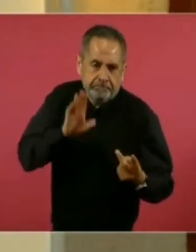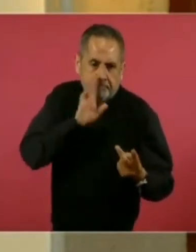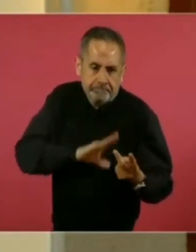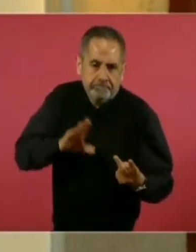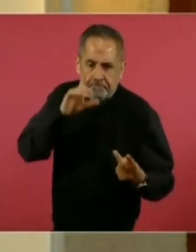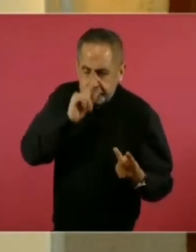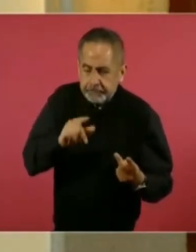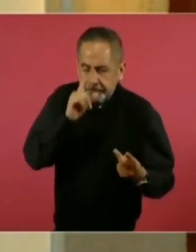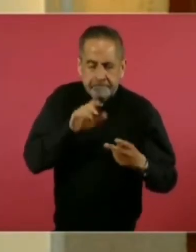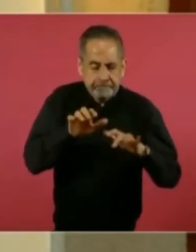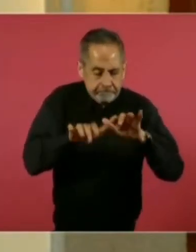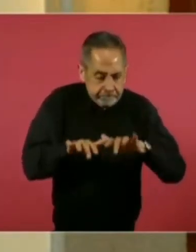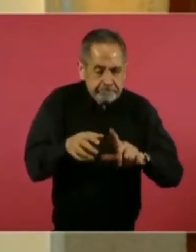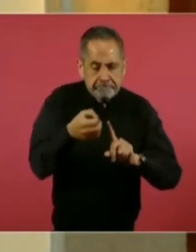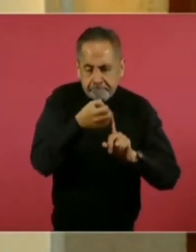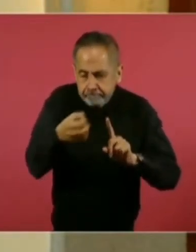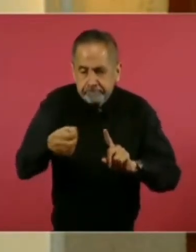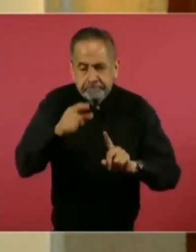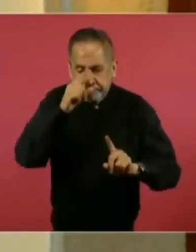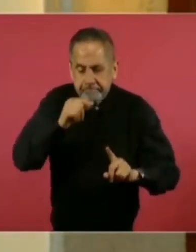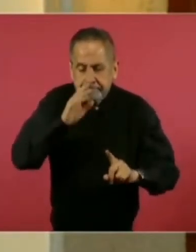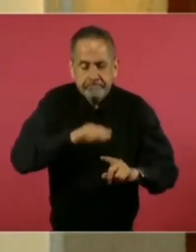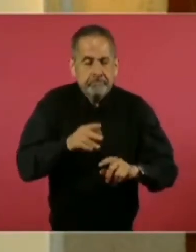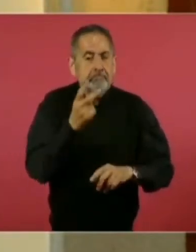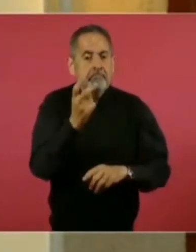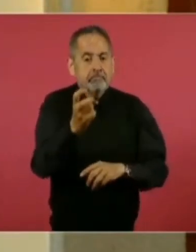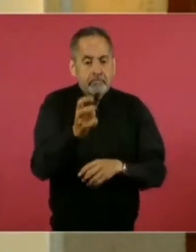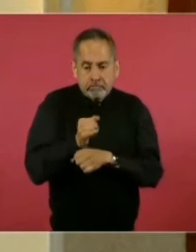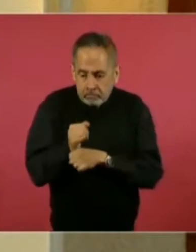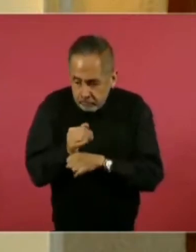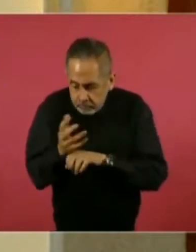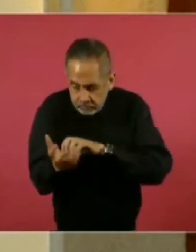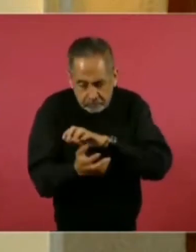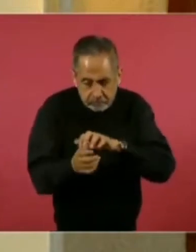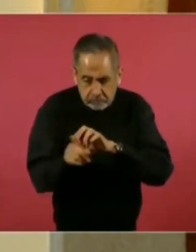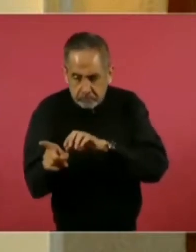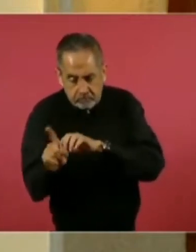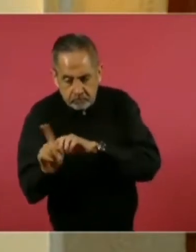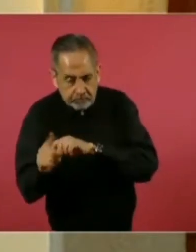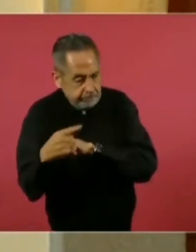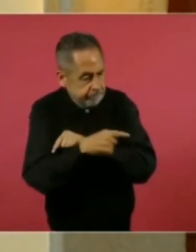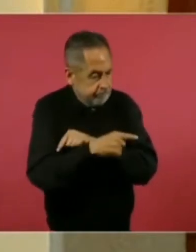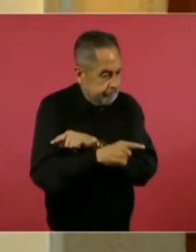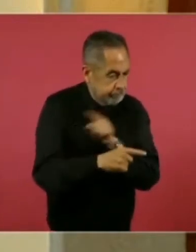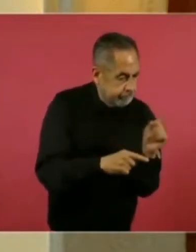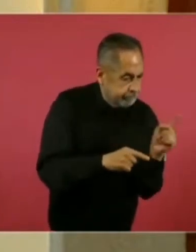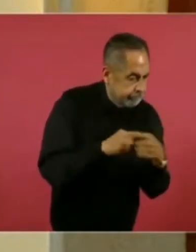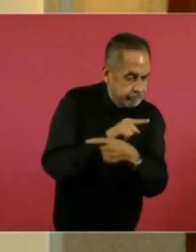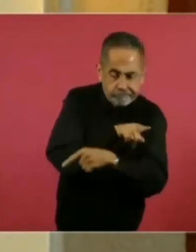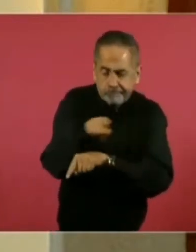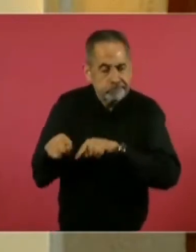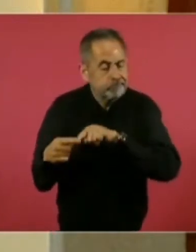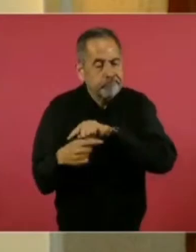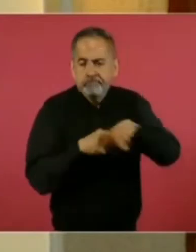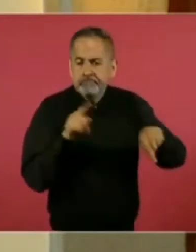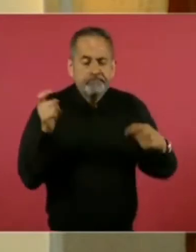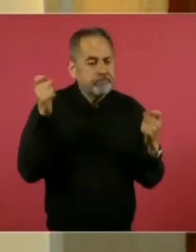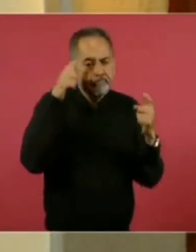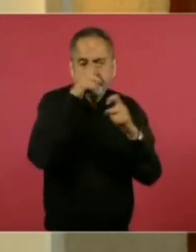y omisiones que han complicado el esclarecimiento de lo sucedido en Iguala y